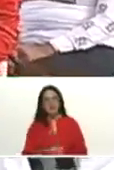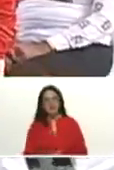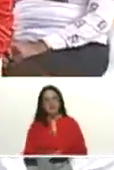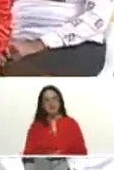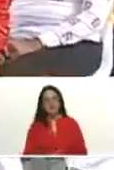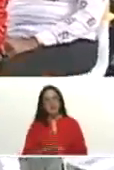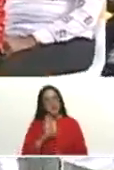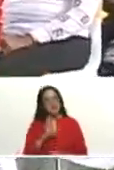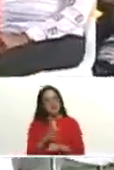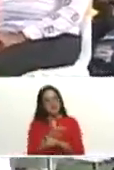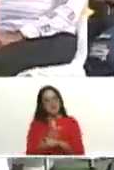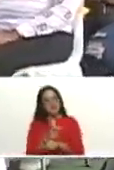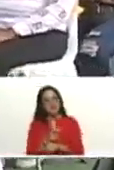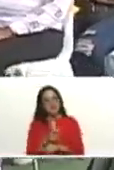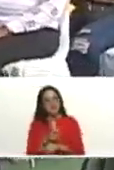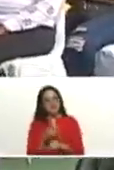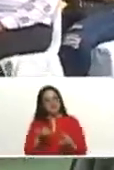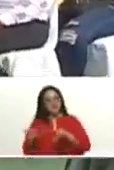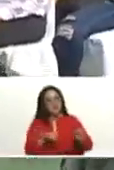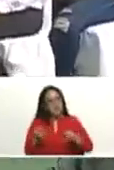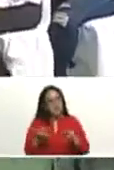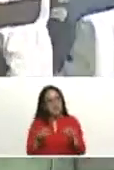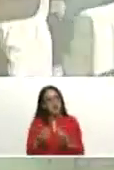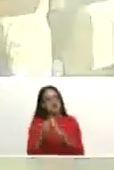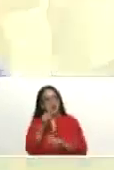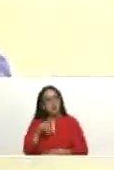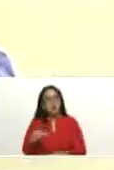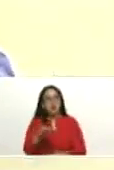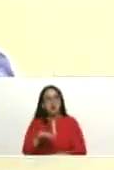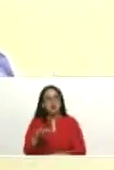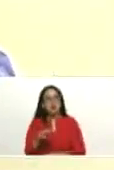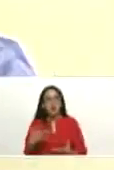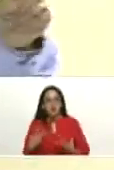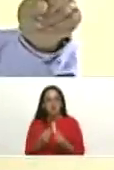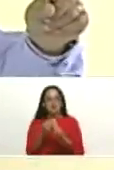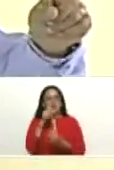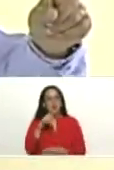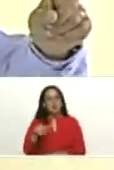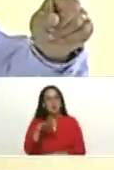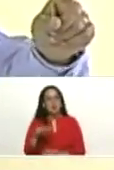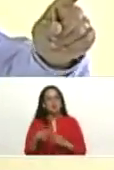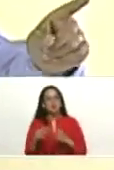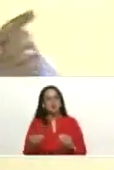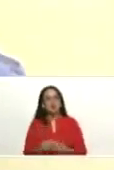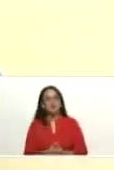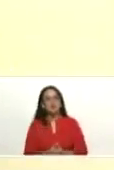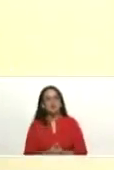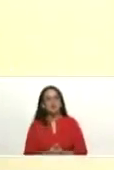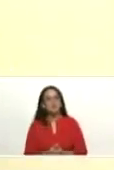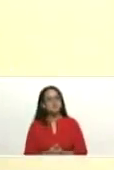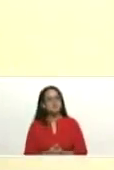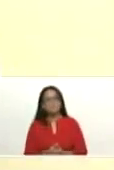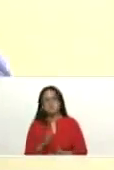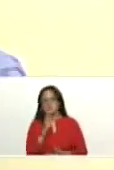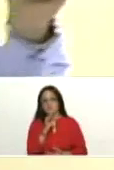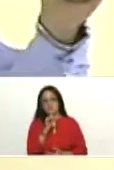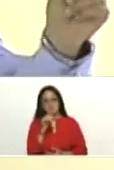Así es que se gobierna, con el Poder Popular. Con el Poder Popular, todo. Sin el Poder